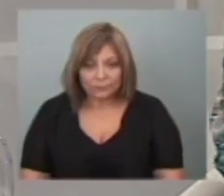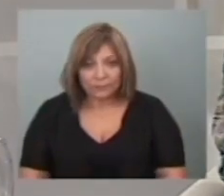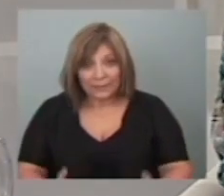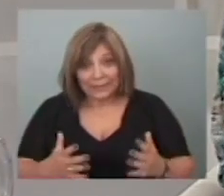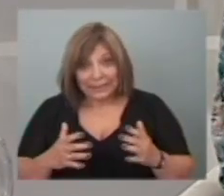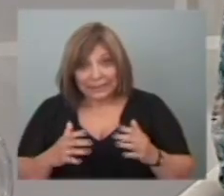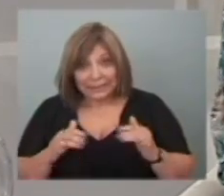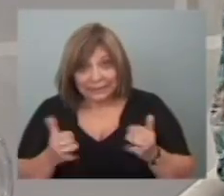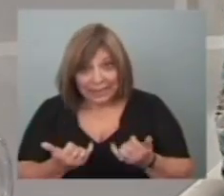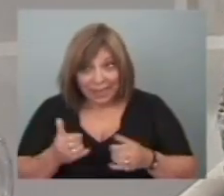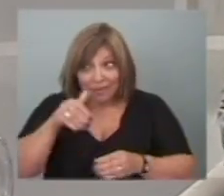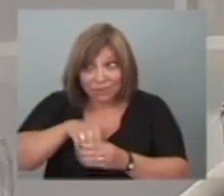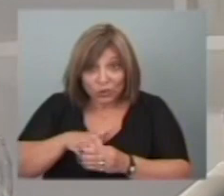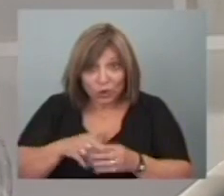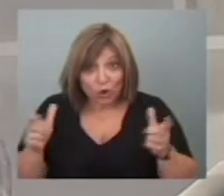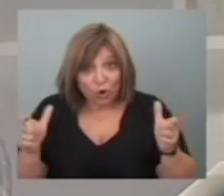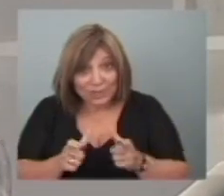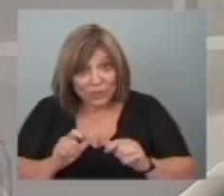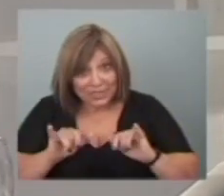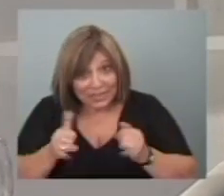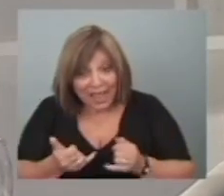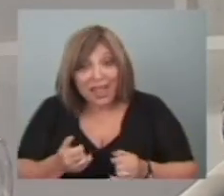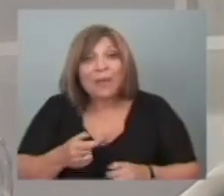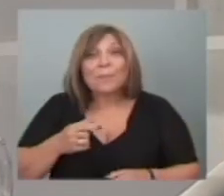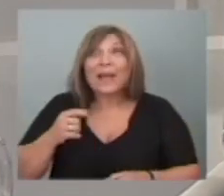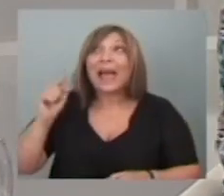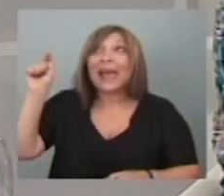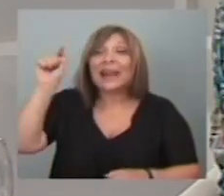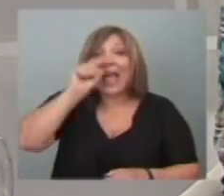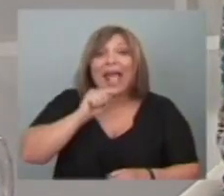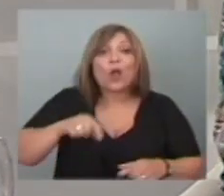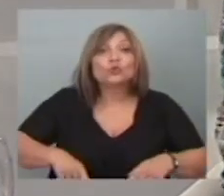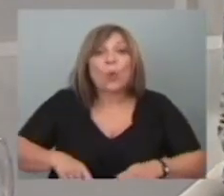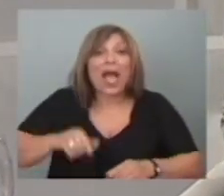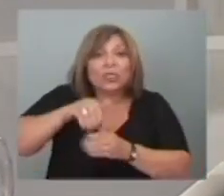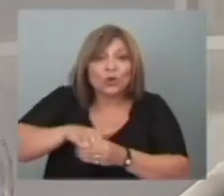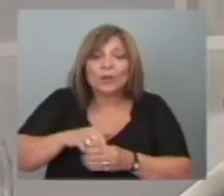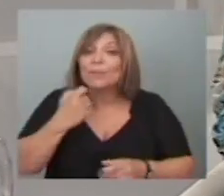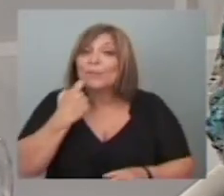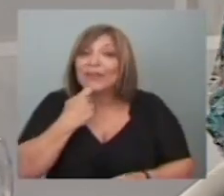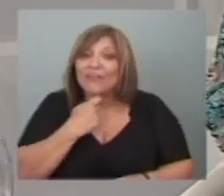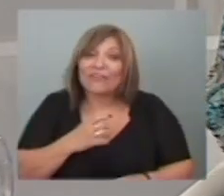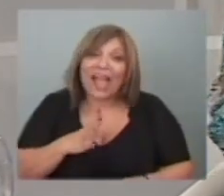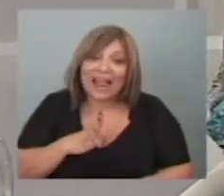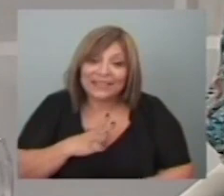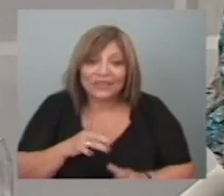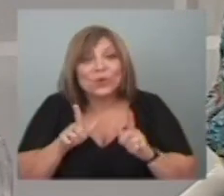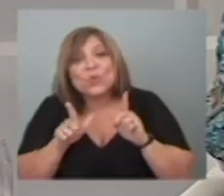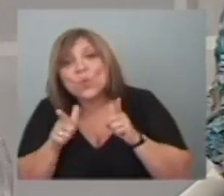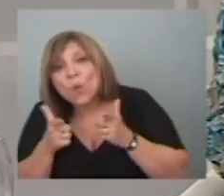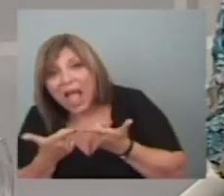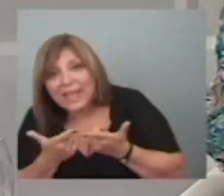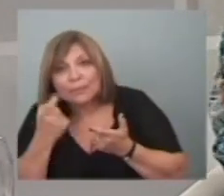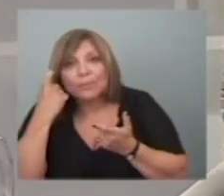Si bien ya está votada esta comisión del voto consular, todavía no está instalada, así que todavía no hay